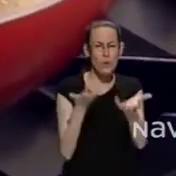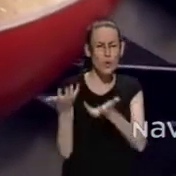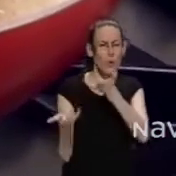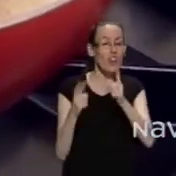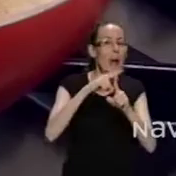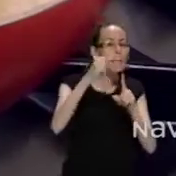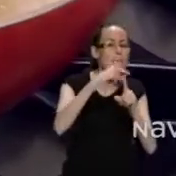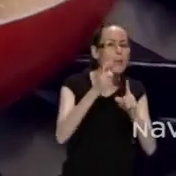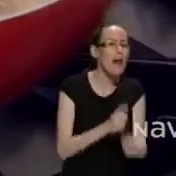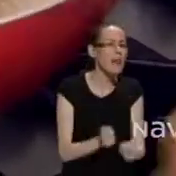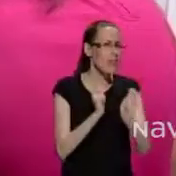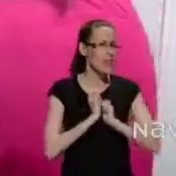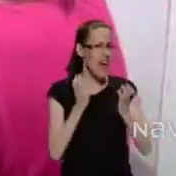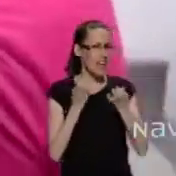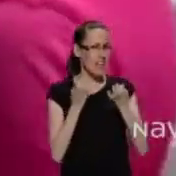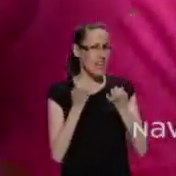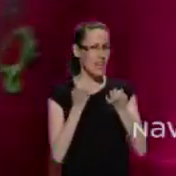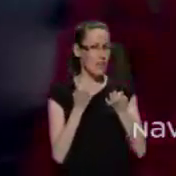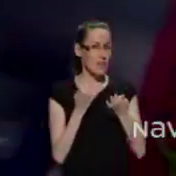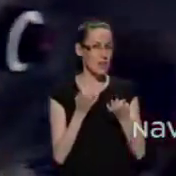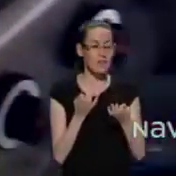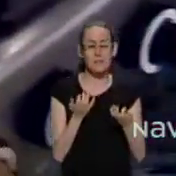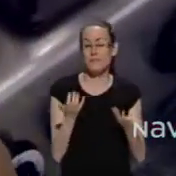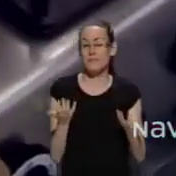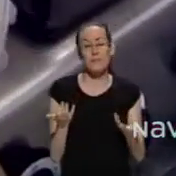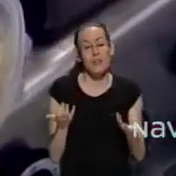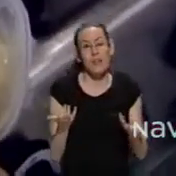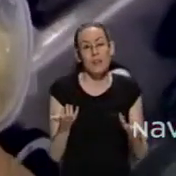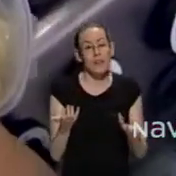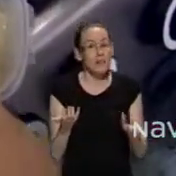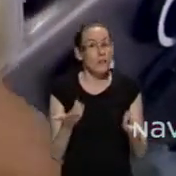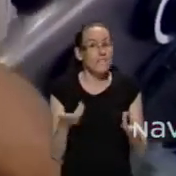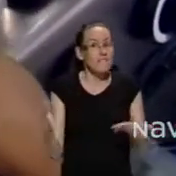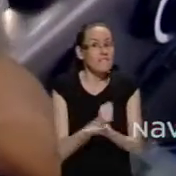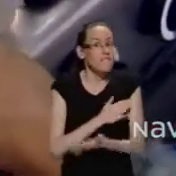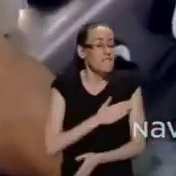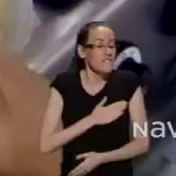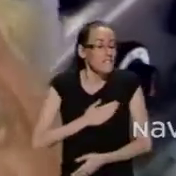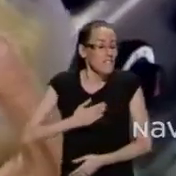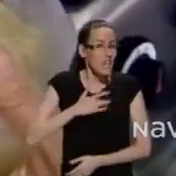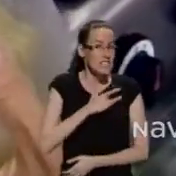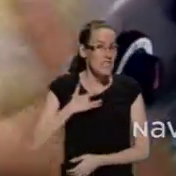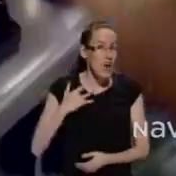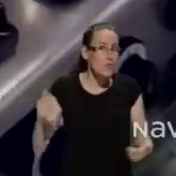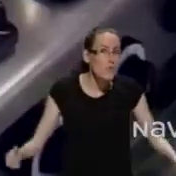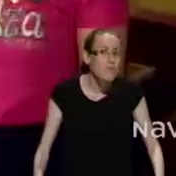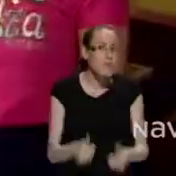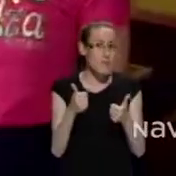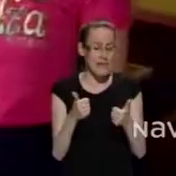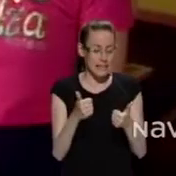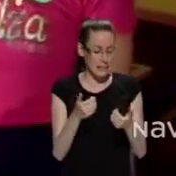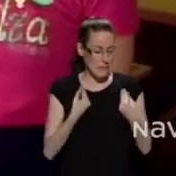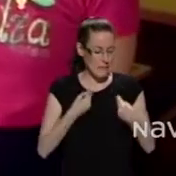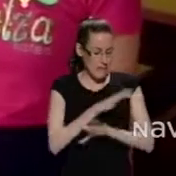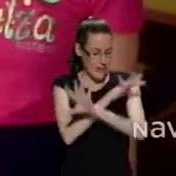porque todo el mundo quiere tener salud y vivir más feliz. Entonces, bueno, pues aquí encontramos una cocina